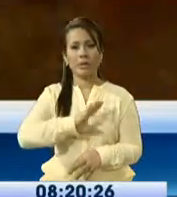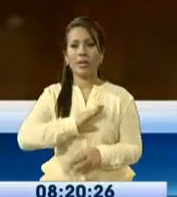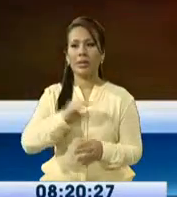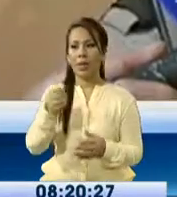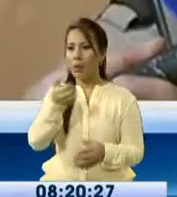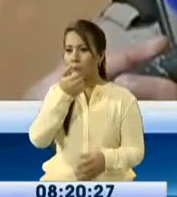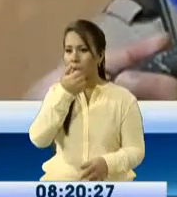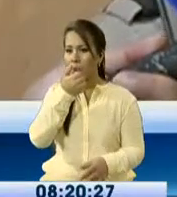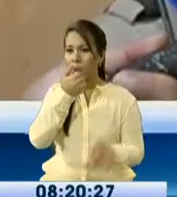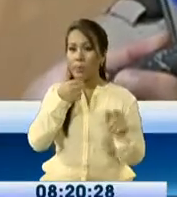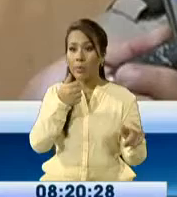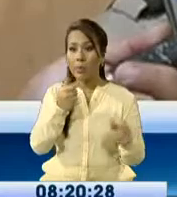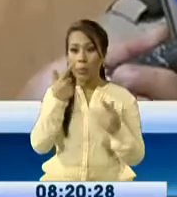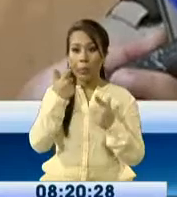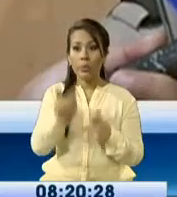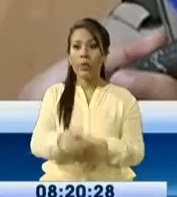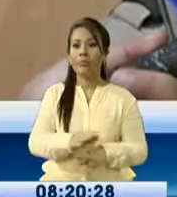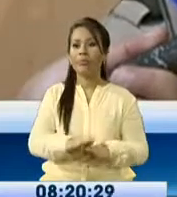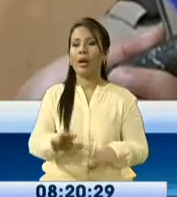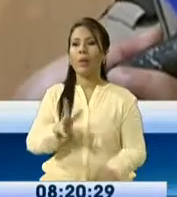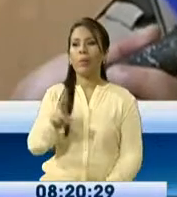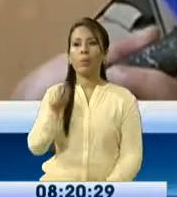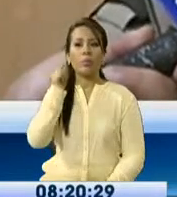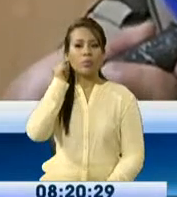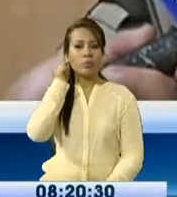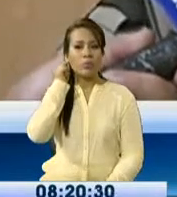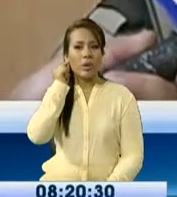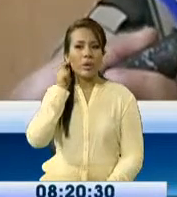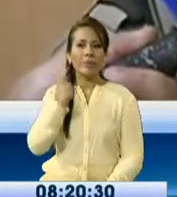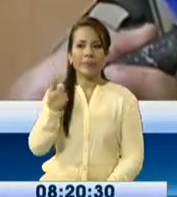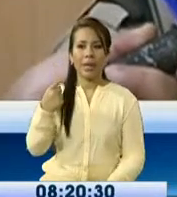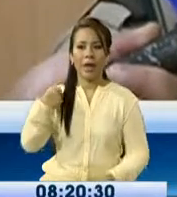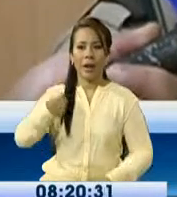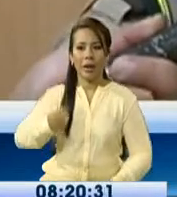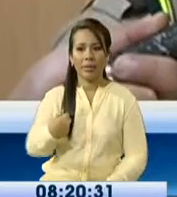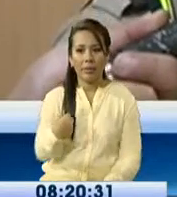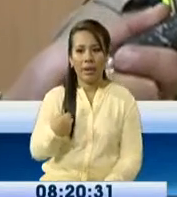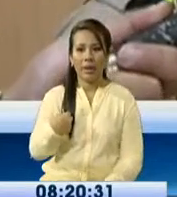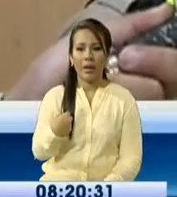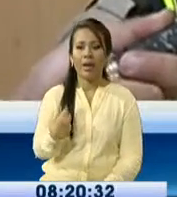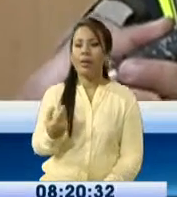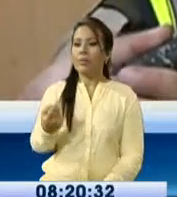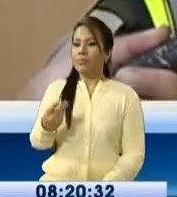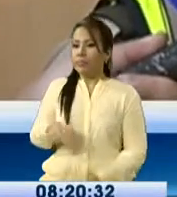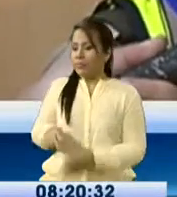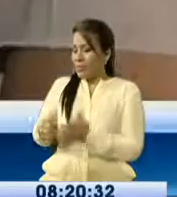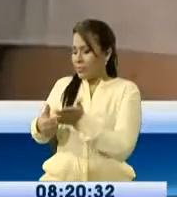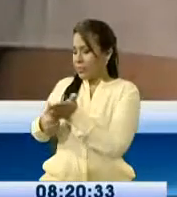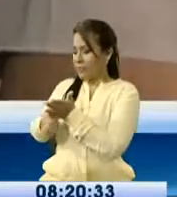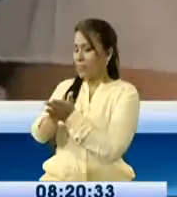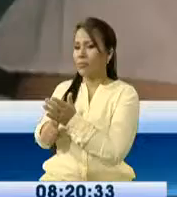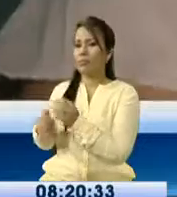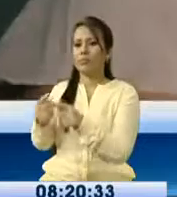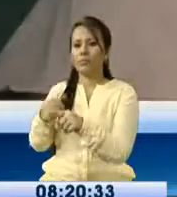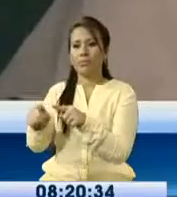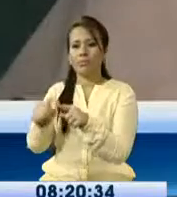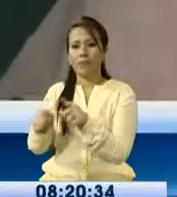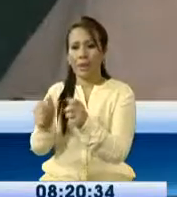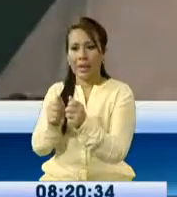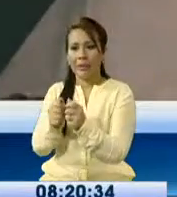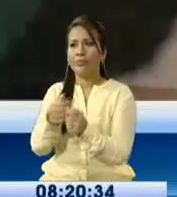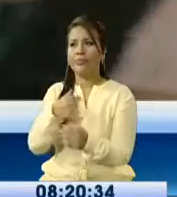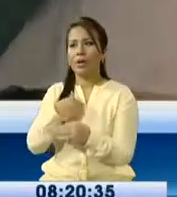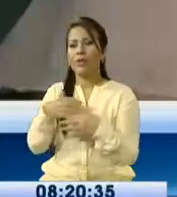radio. ¿Ya? ¿Qué habían robado? Le asaltan a una señorita una cartera con sus documentos, teléfonos celulares. Me siento contenta, me